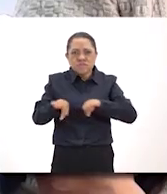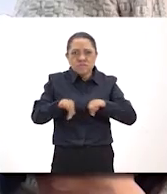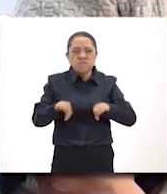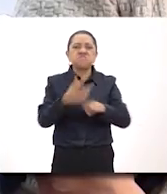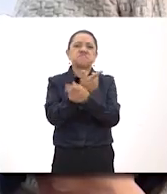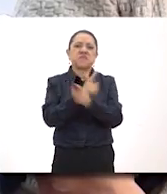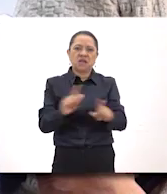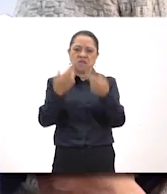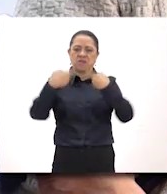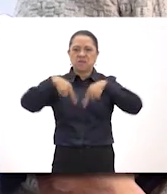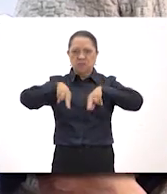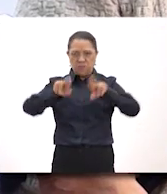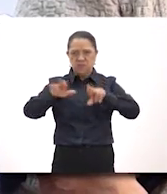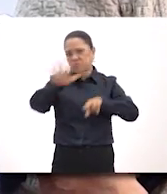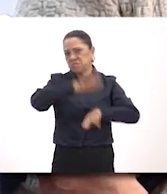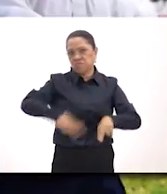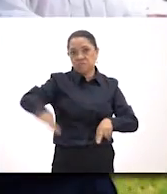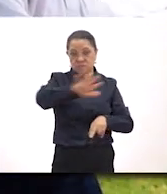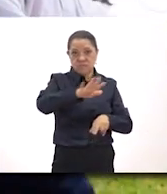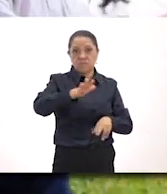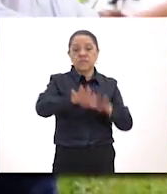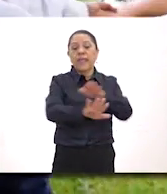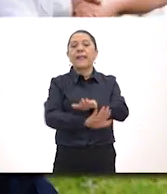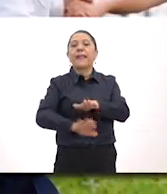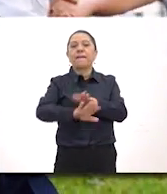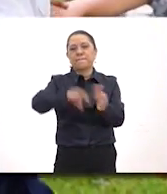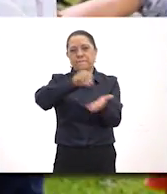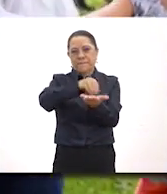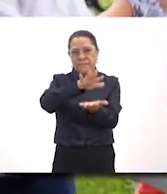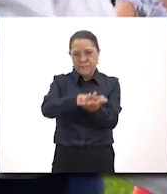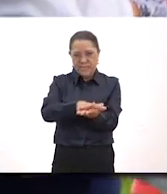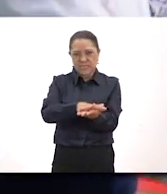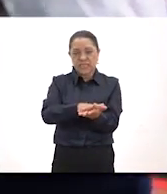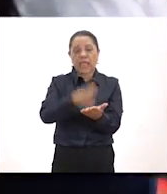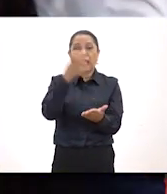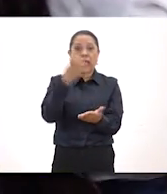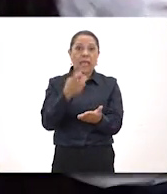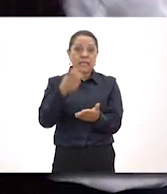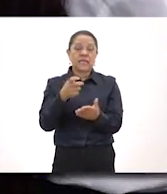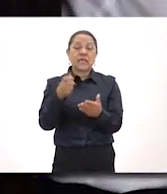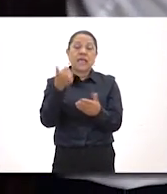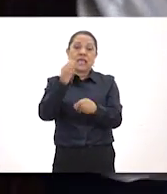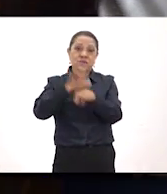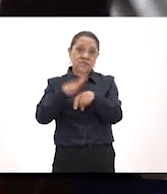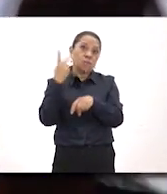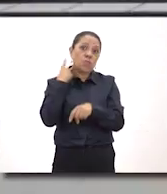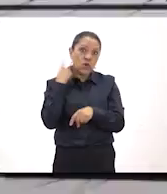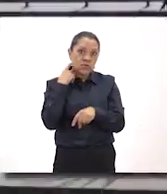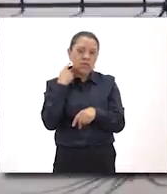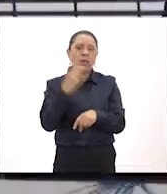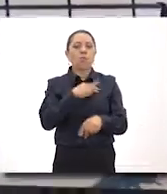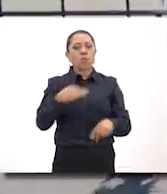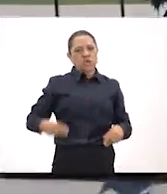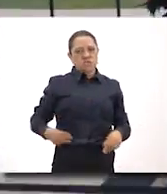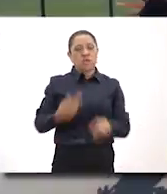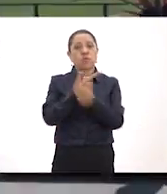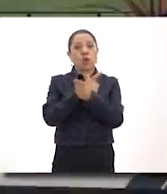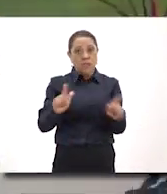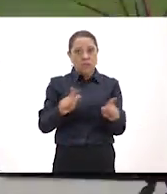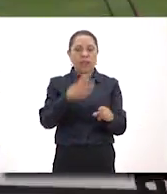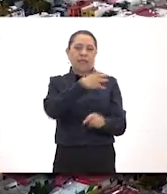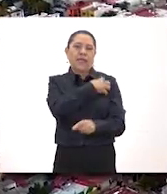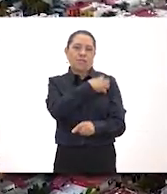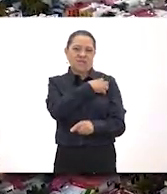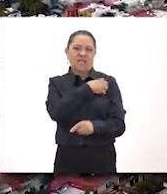republicano, representativo y popular. Tiene como base de su organización política y administrativa el municipio libre, siendo